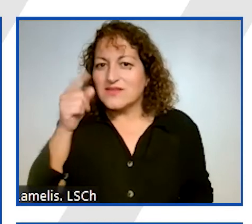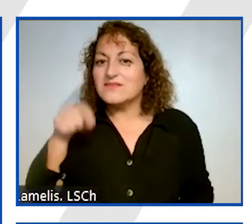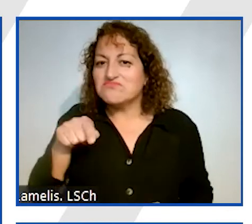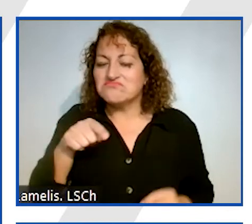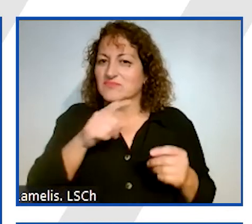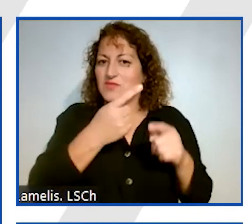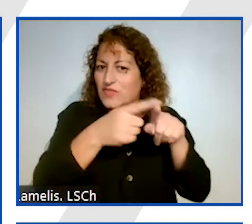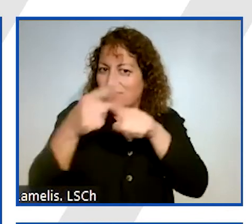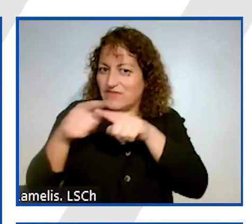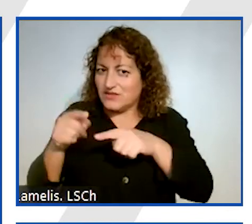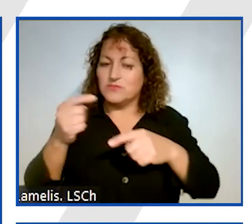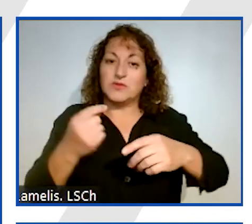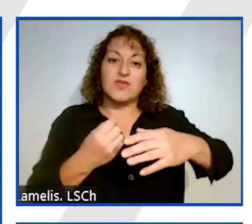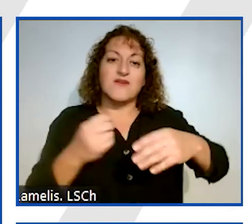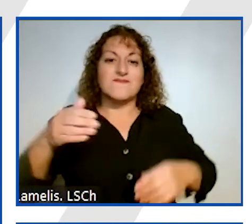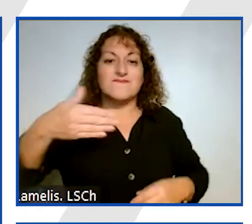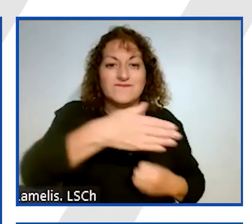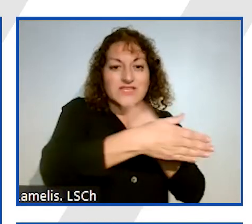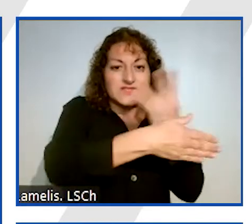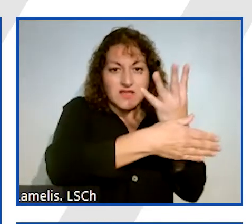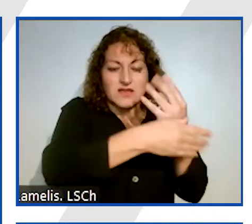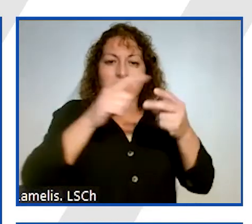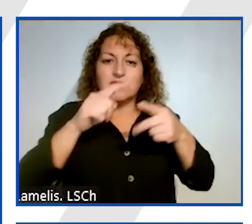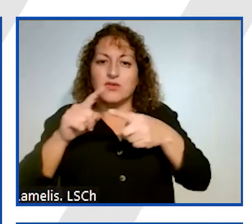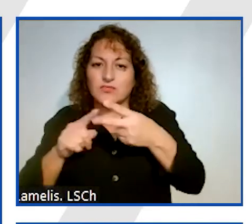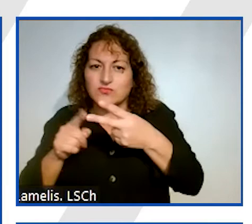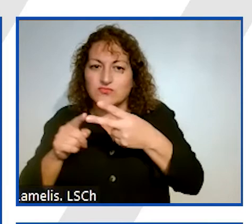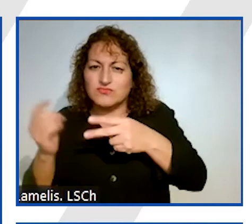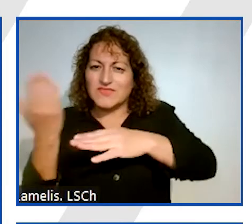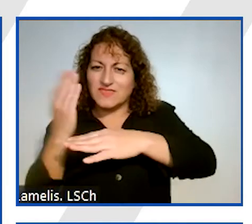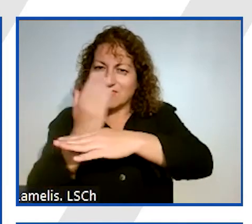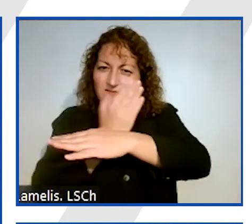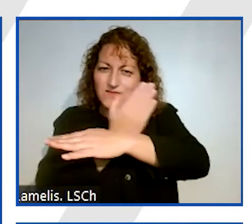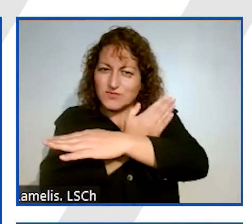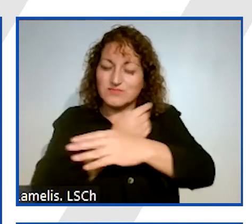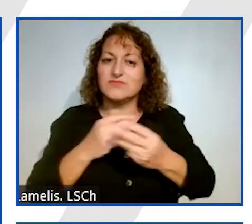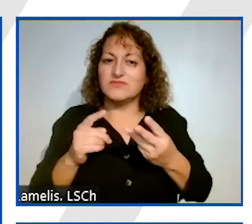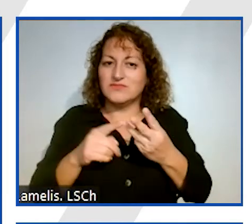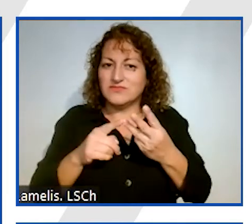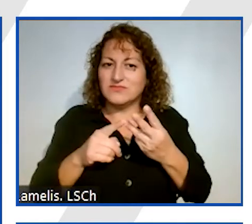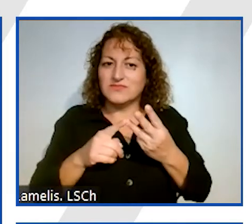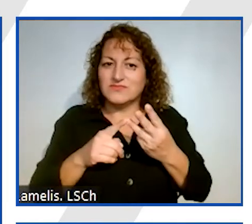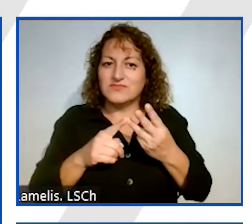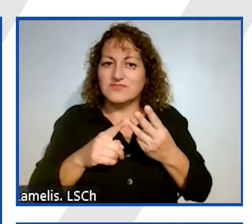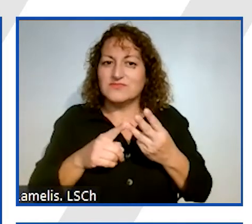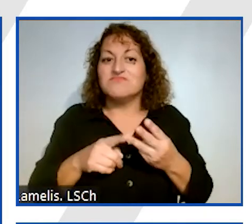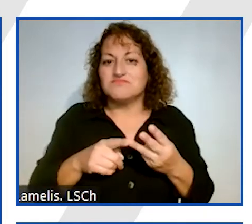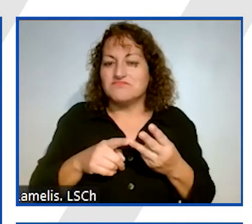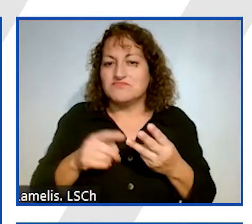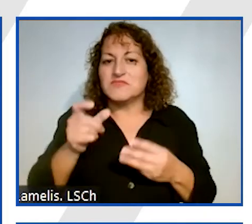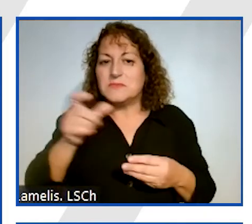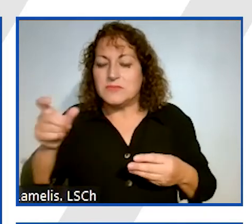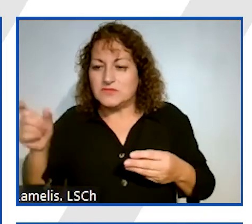ballena, por ahí hay un tiburón, y hay un montón del registro. Las personas que han estudiado esto han dejado bastante bien